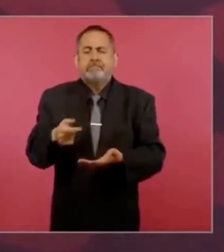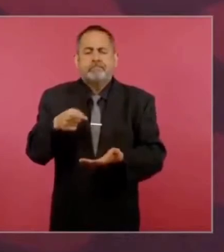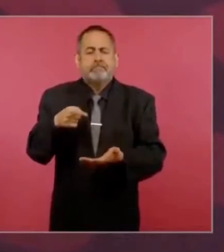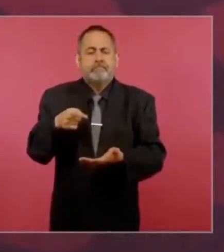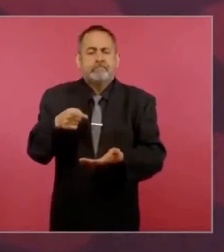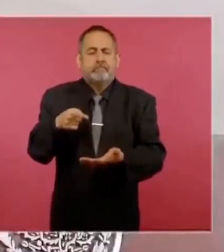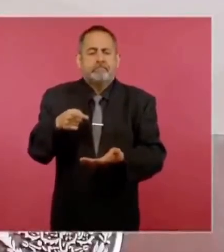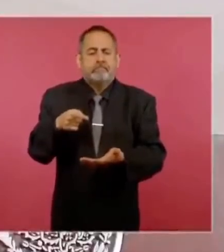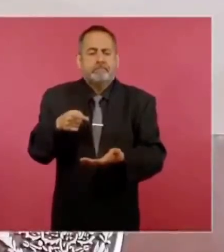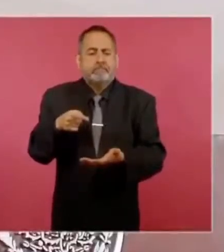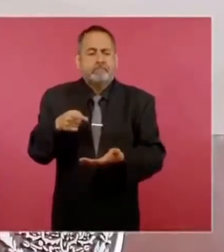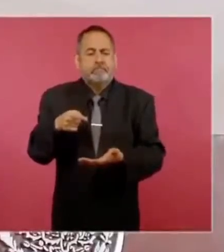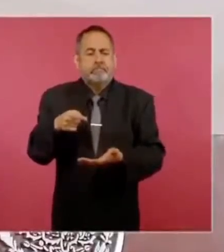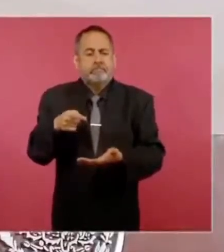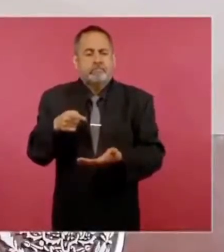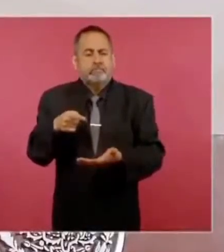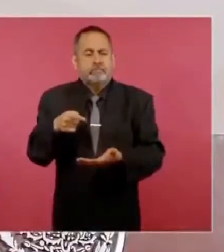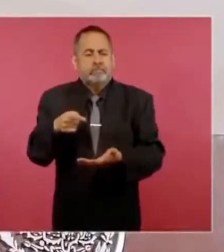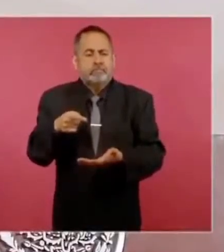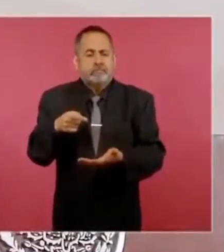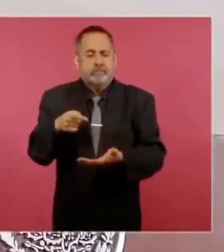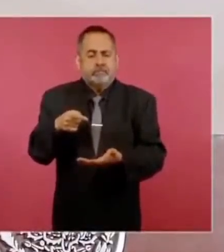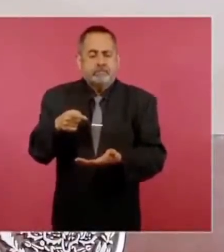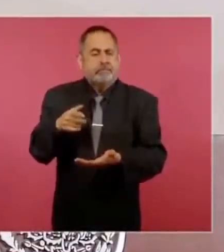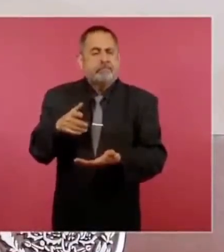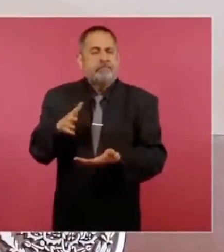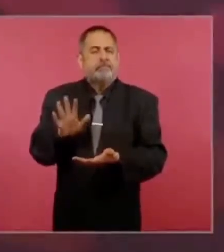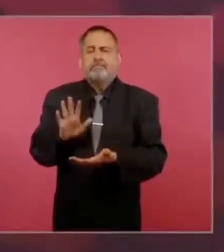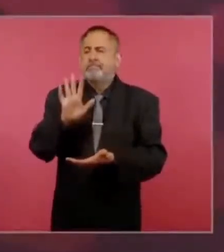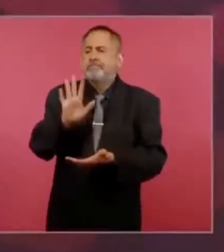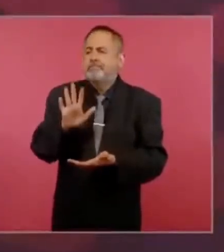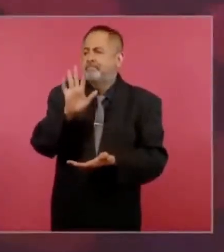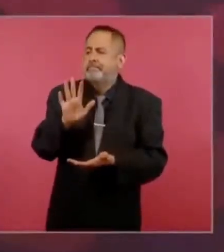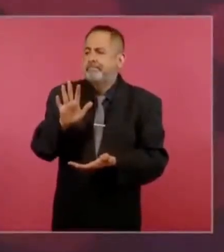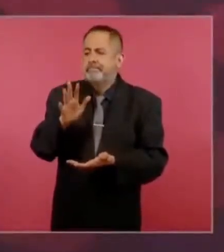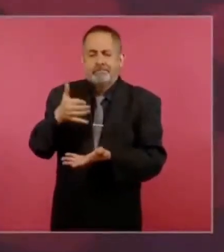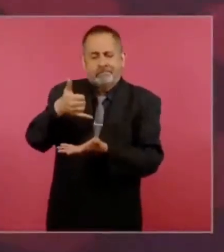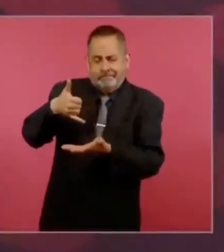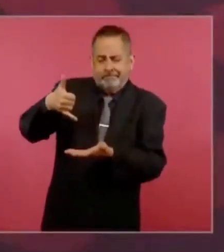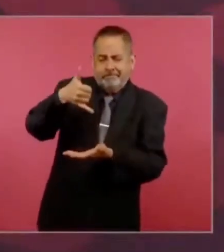para que funcionara la maquinaria